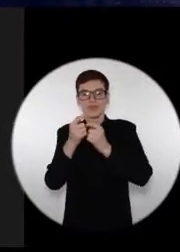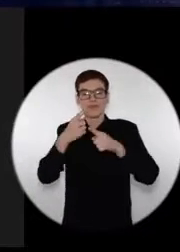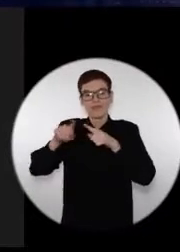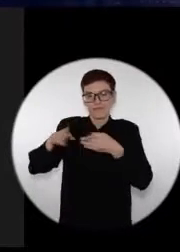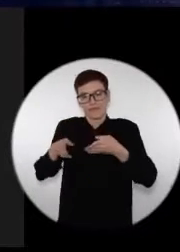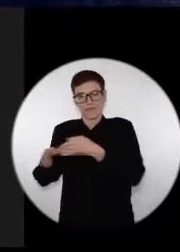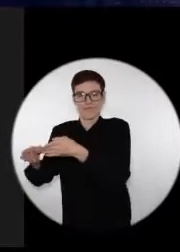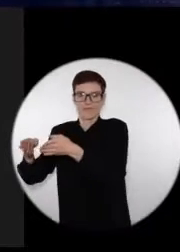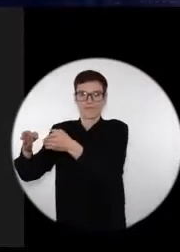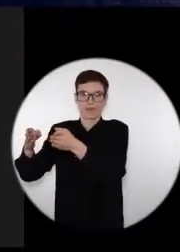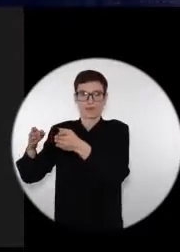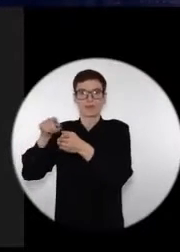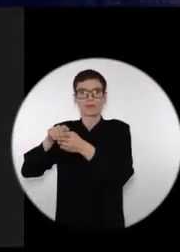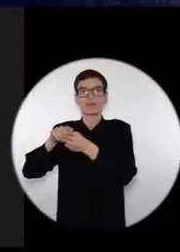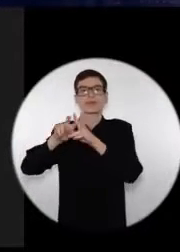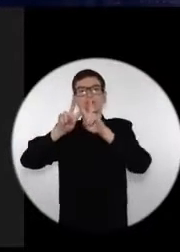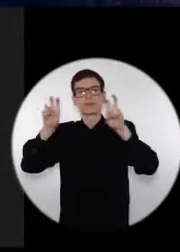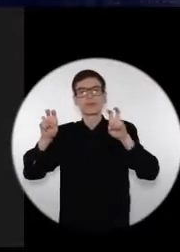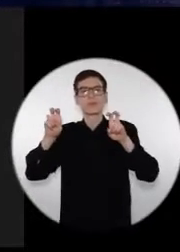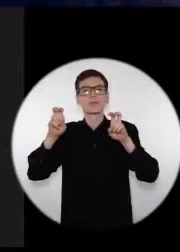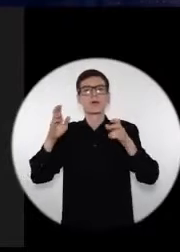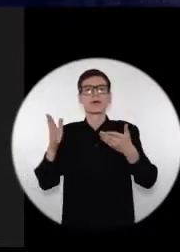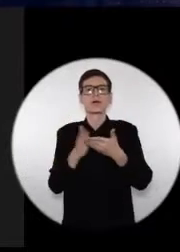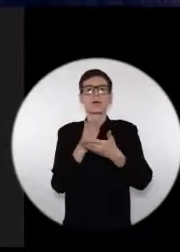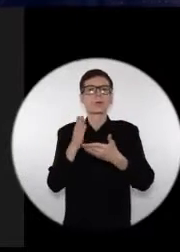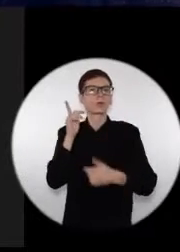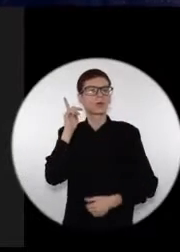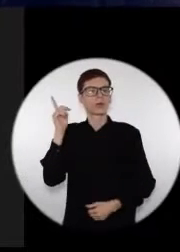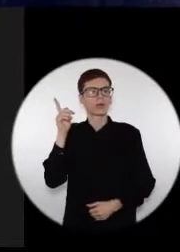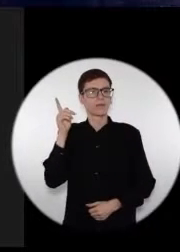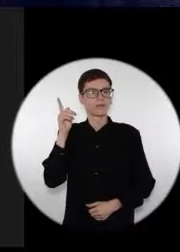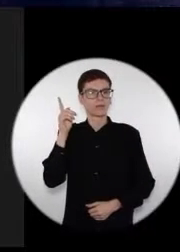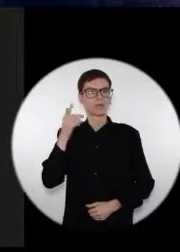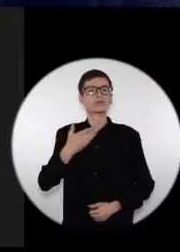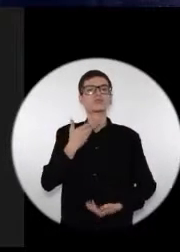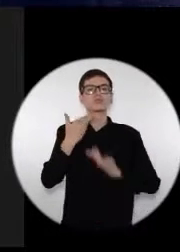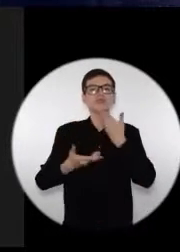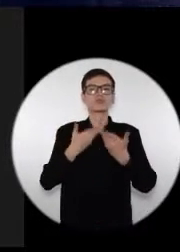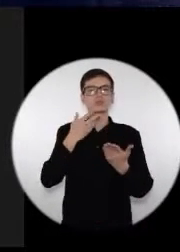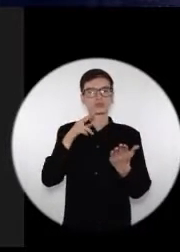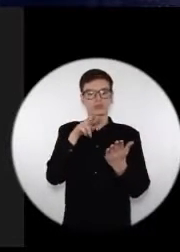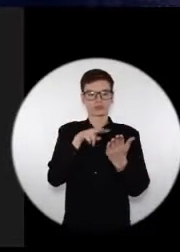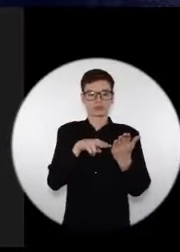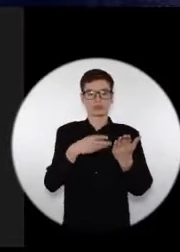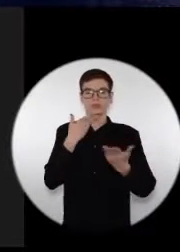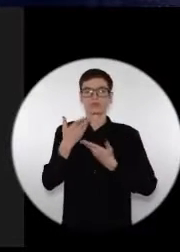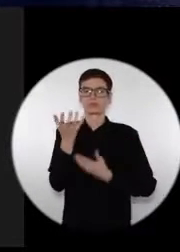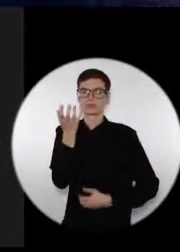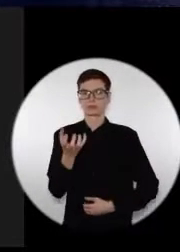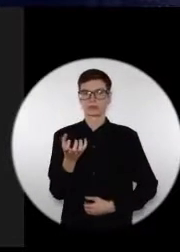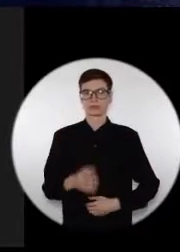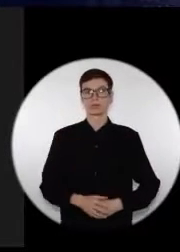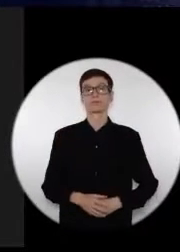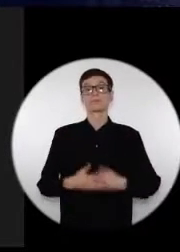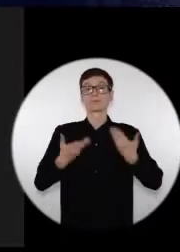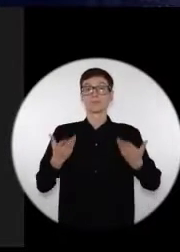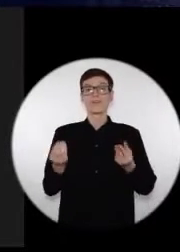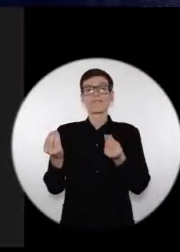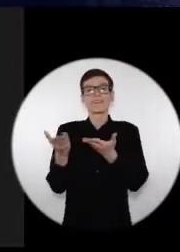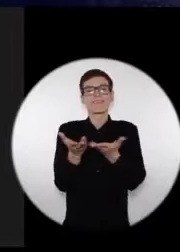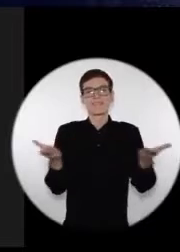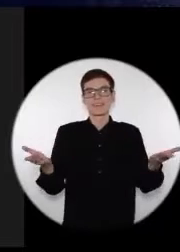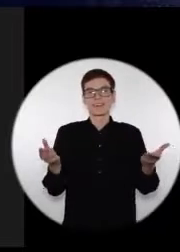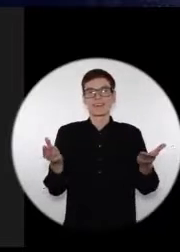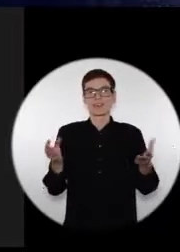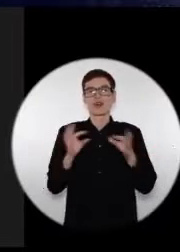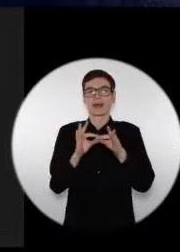proyecto de audiolibros narrados y bueno bienvenido a muchas